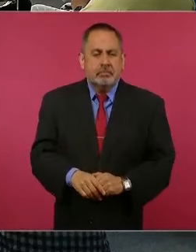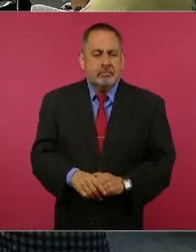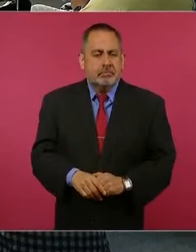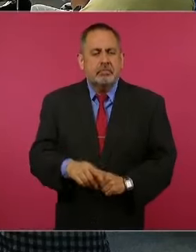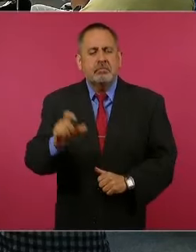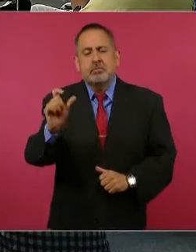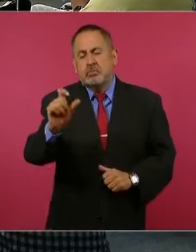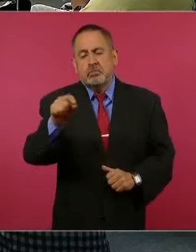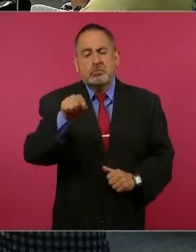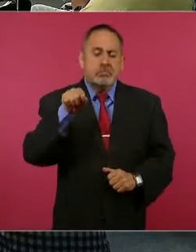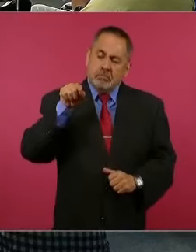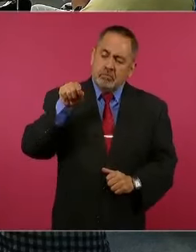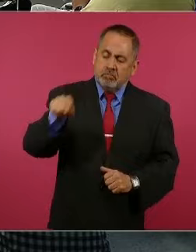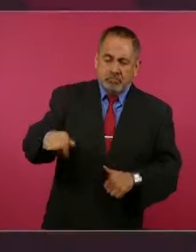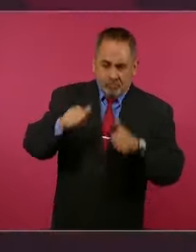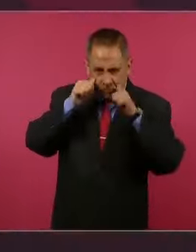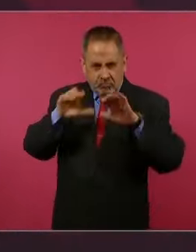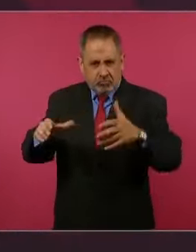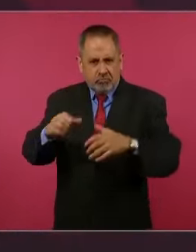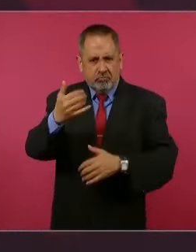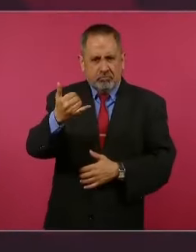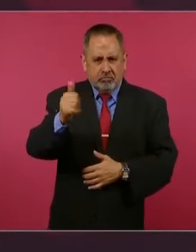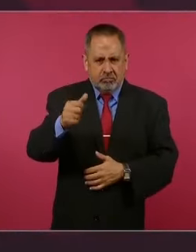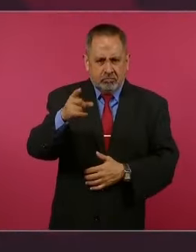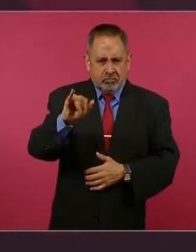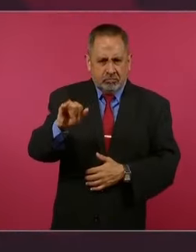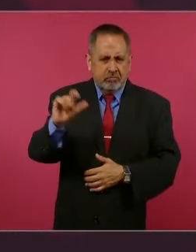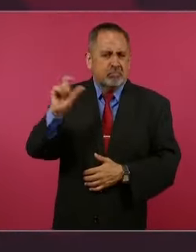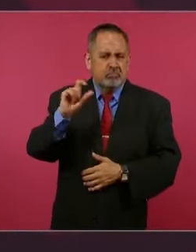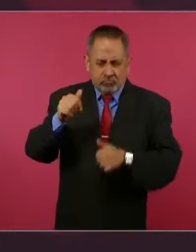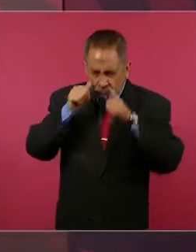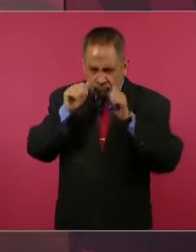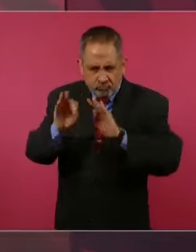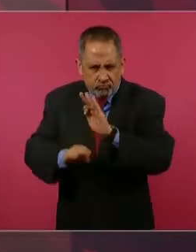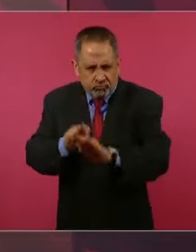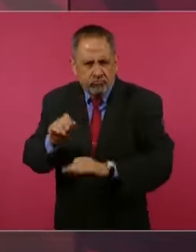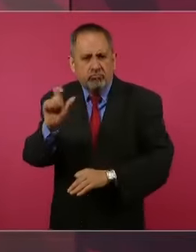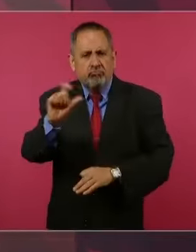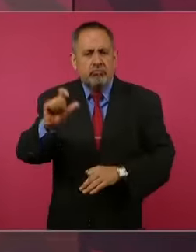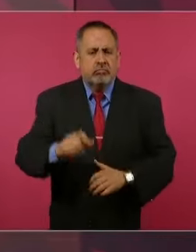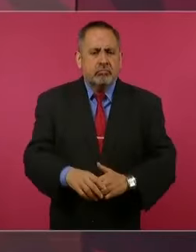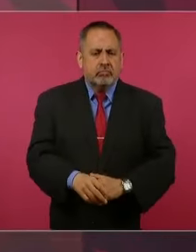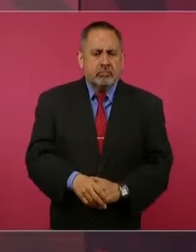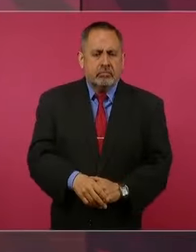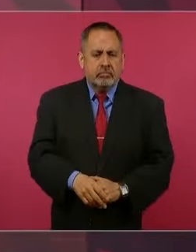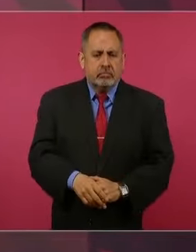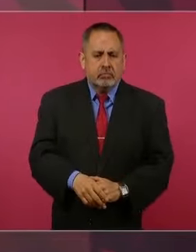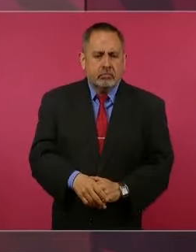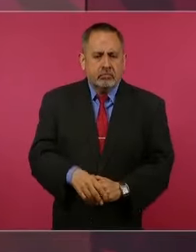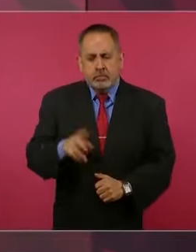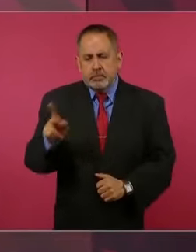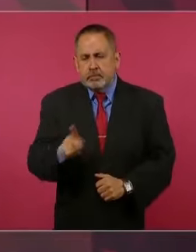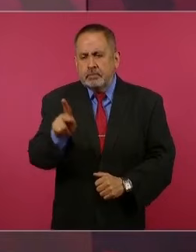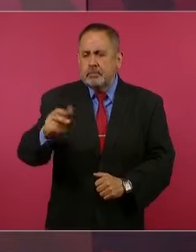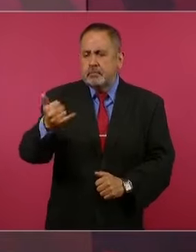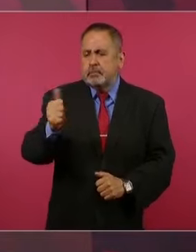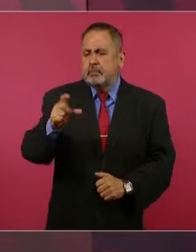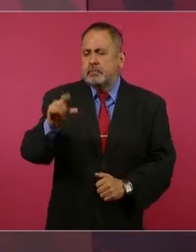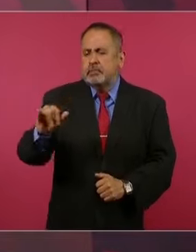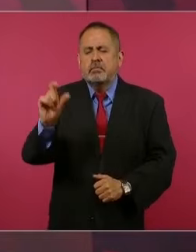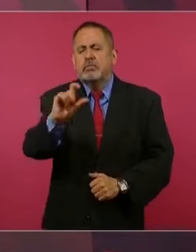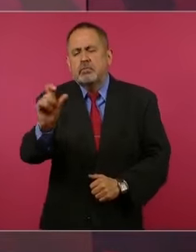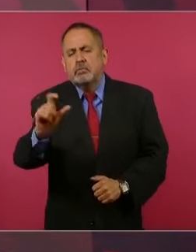había tendido a los yis como ahora a quién a los pueblos